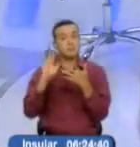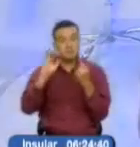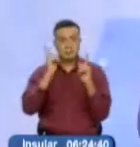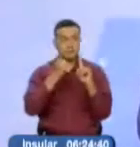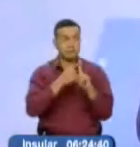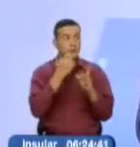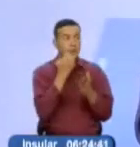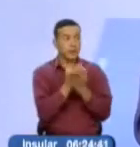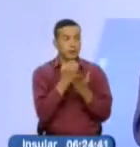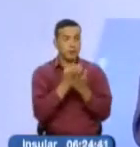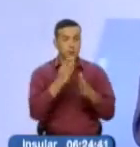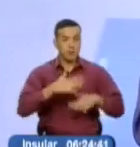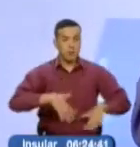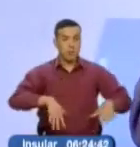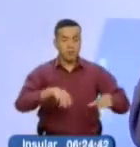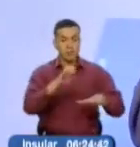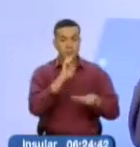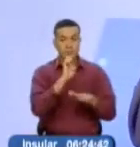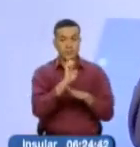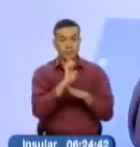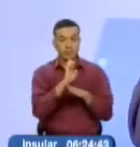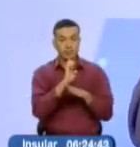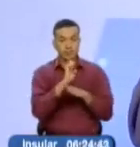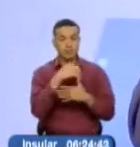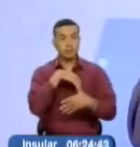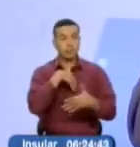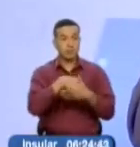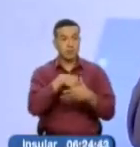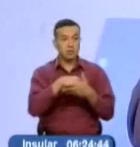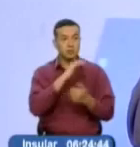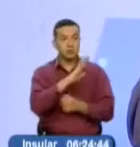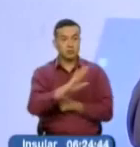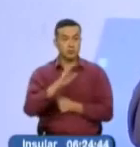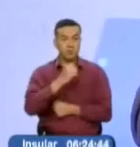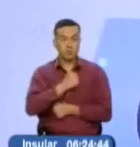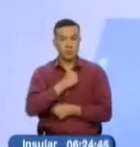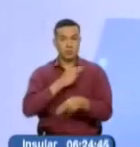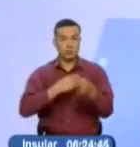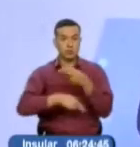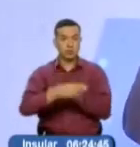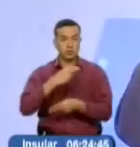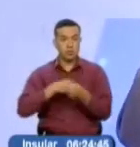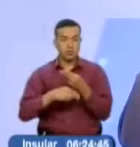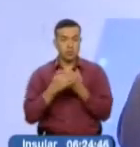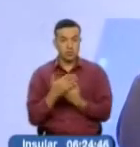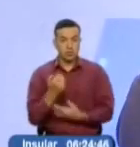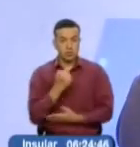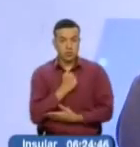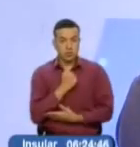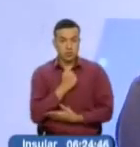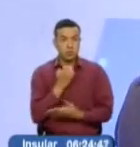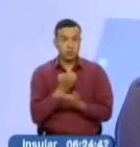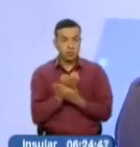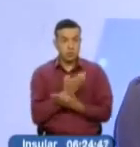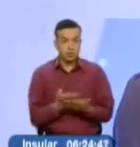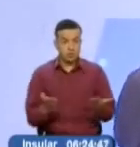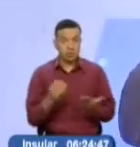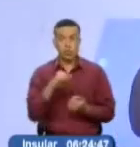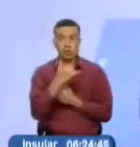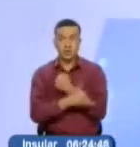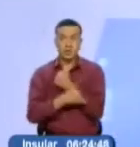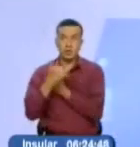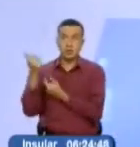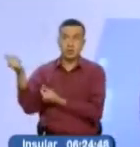lado la economía ecuatoriana tiene un límite que su propio mercado eso no atrae capitales externos no